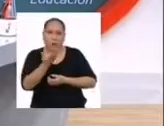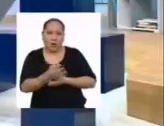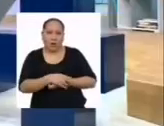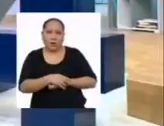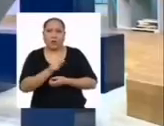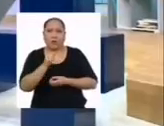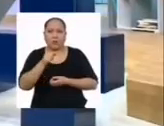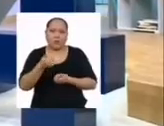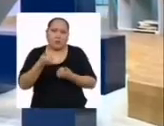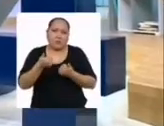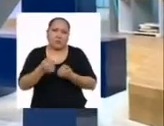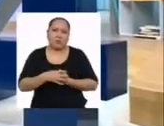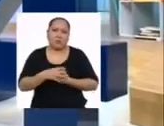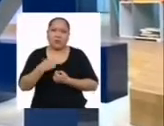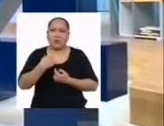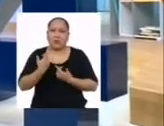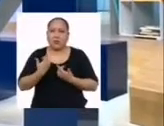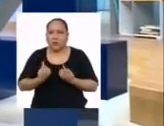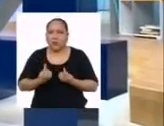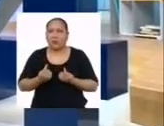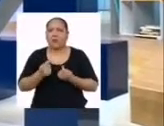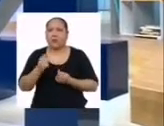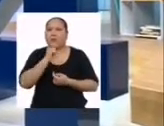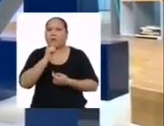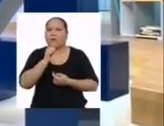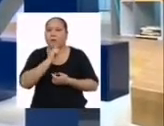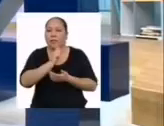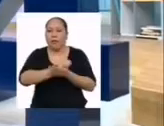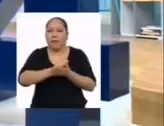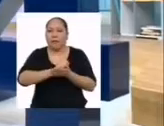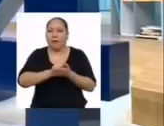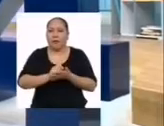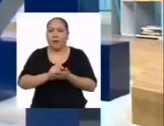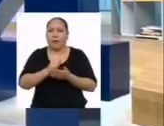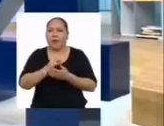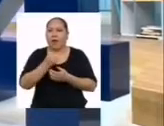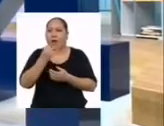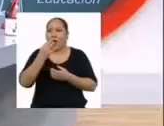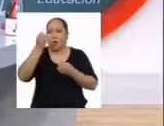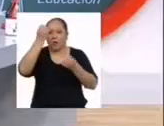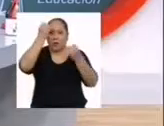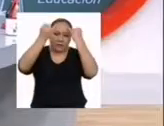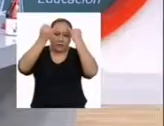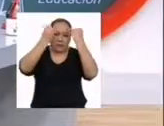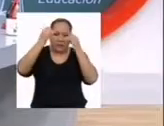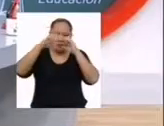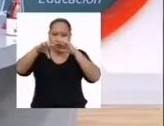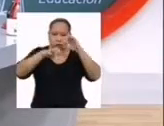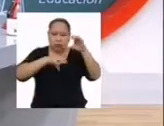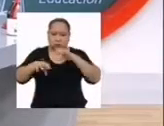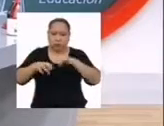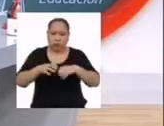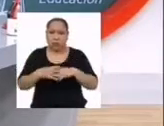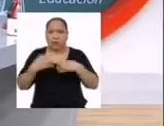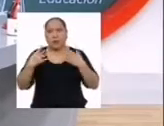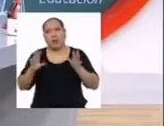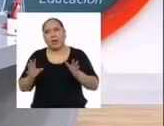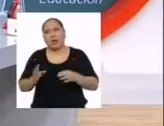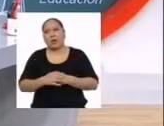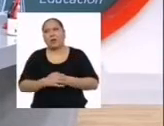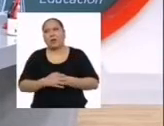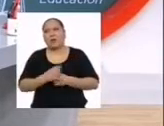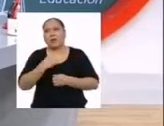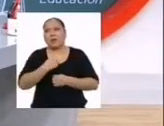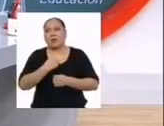buena intención. Yo sé, pero es que no estaba listo. Solo eran algunas ideas desordenadas. Bueno, ya fue. Voy a ver si me